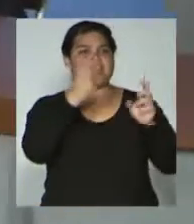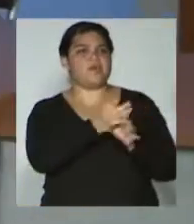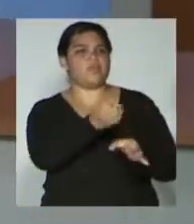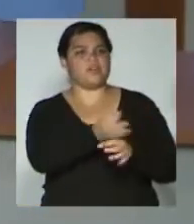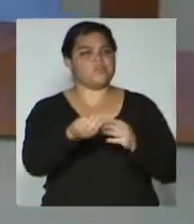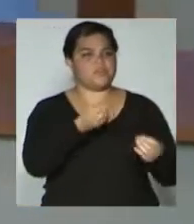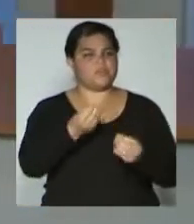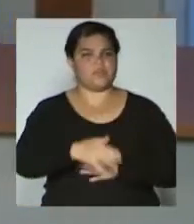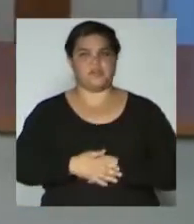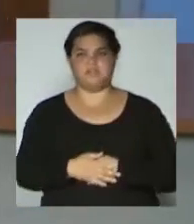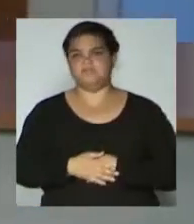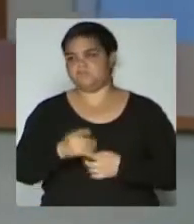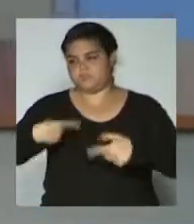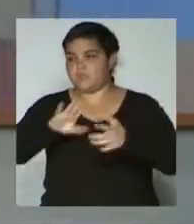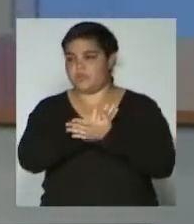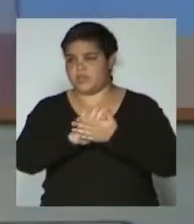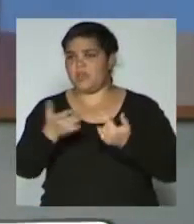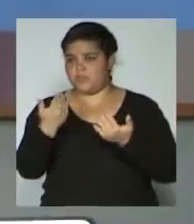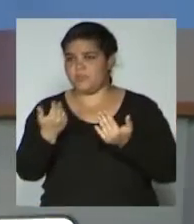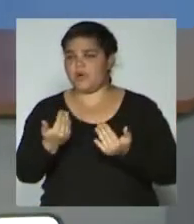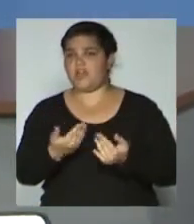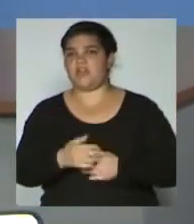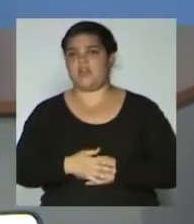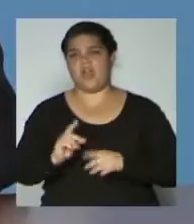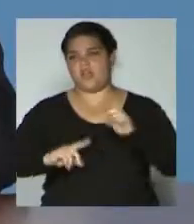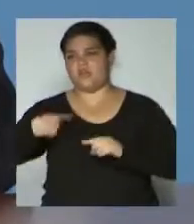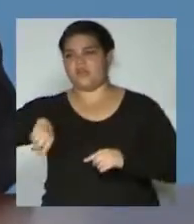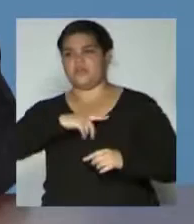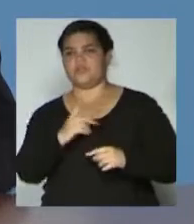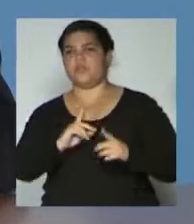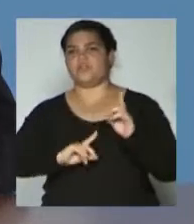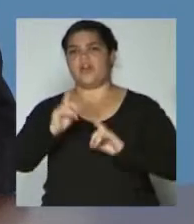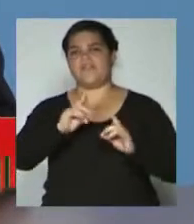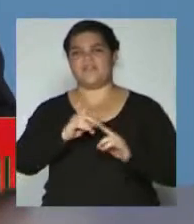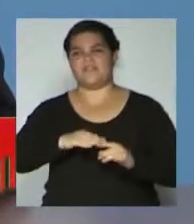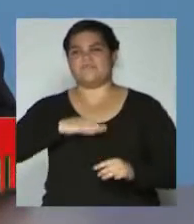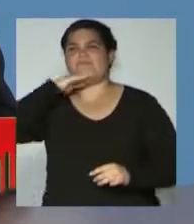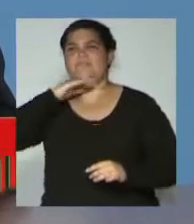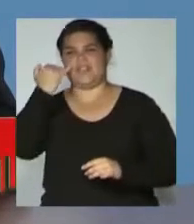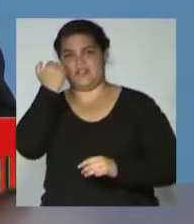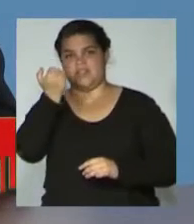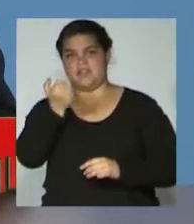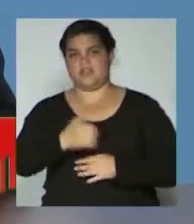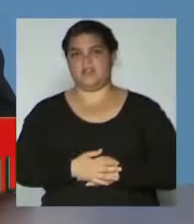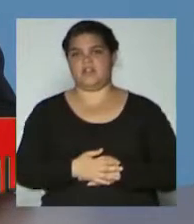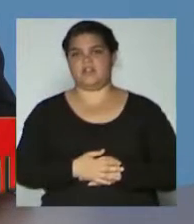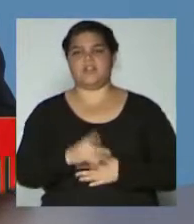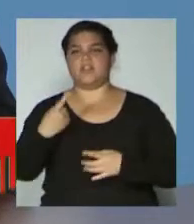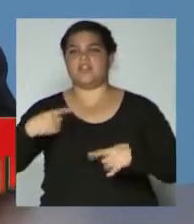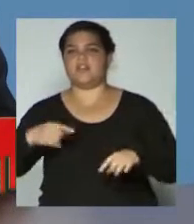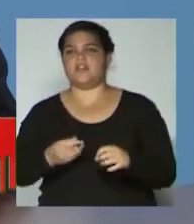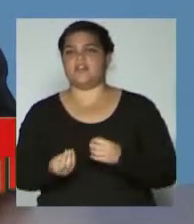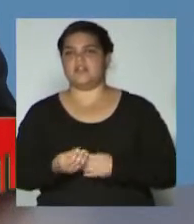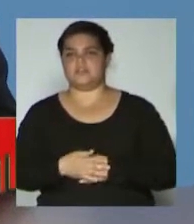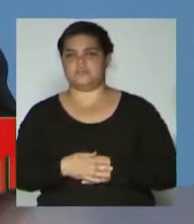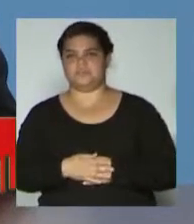mucho para mejorar y tenemos el vaso medio lleno. Pasamos de una participación